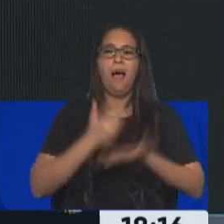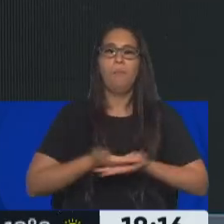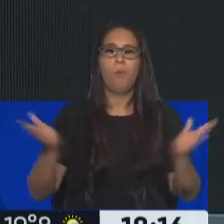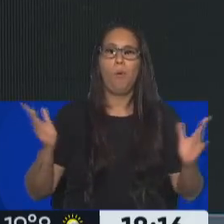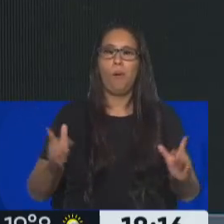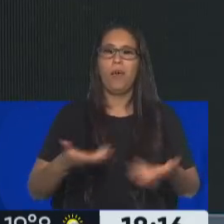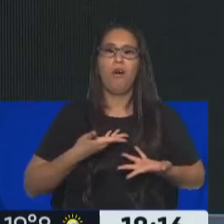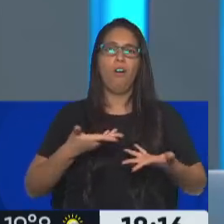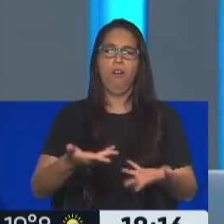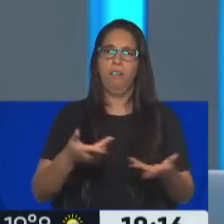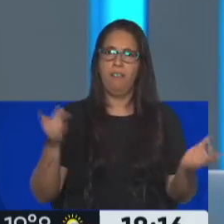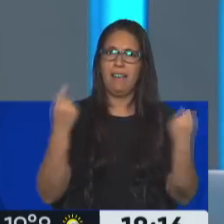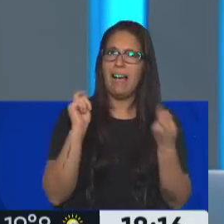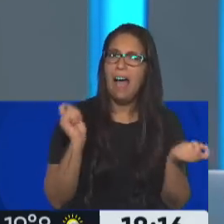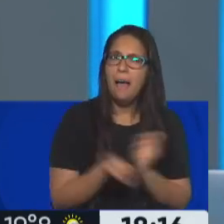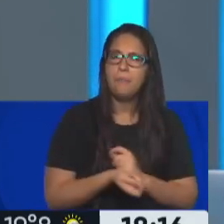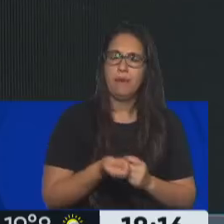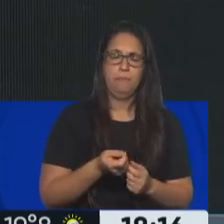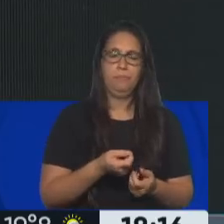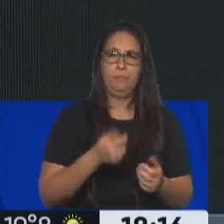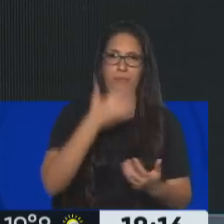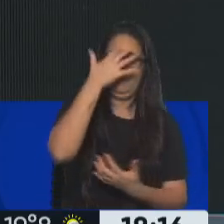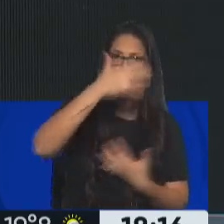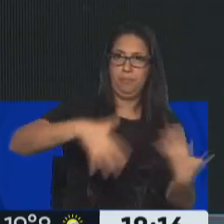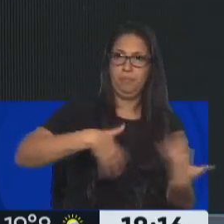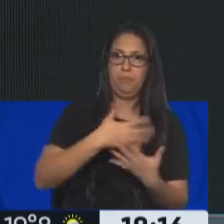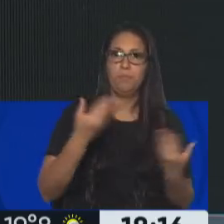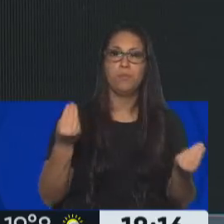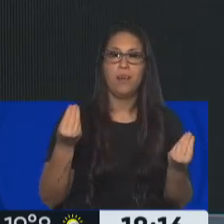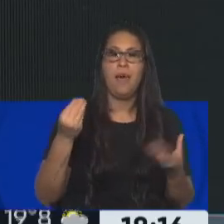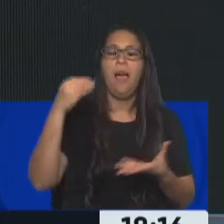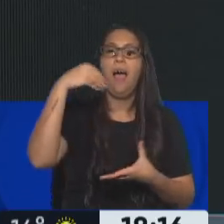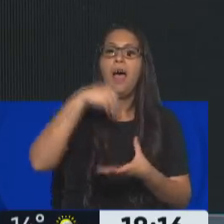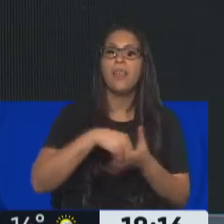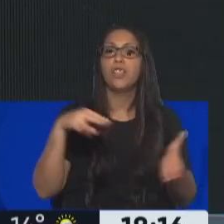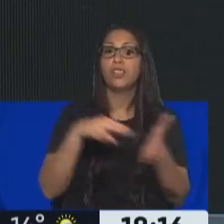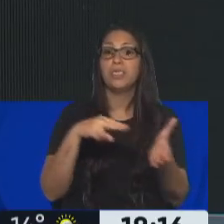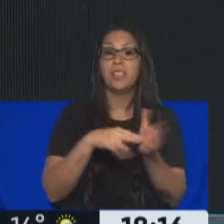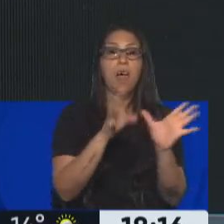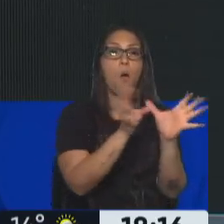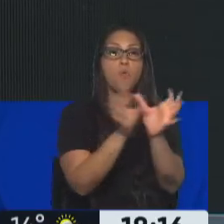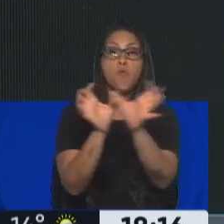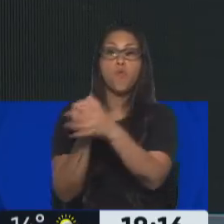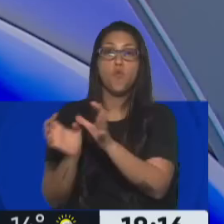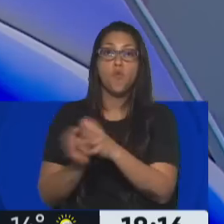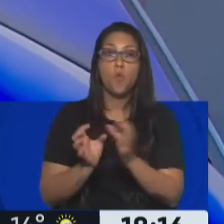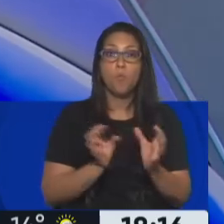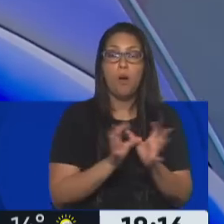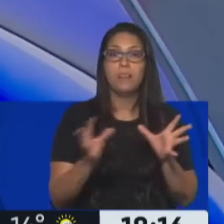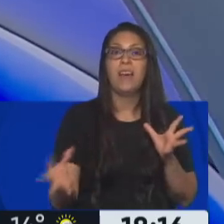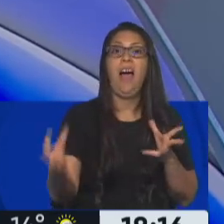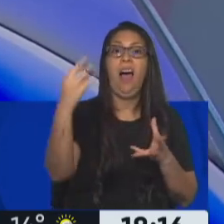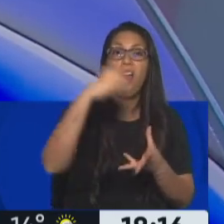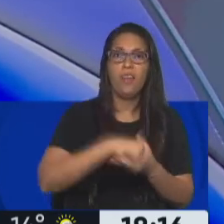públicamente, tanto ante la diversidad de grupos que viven en Siria, sigamos llamándole de esa manera,